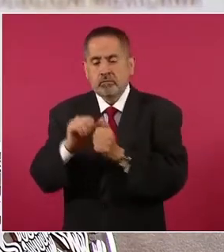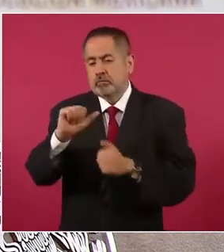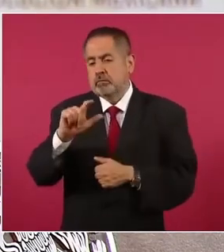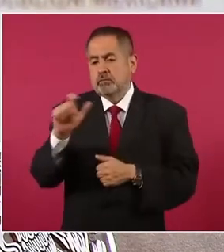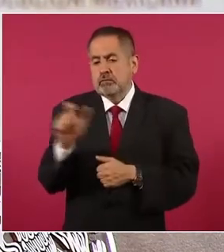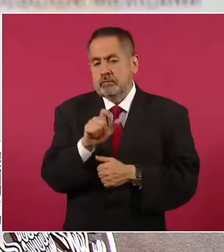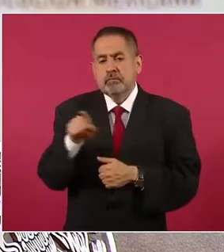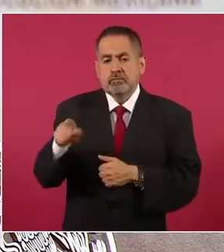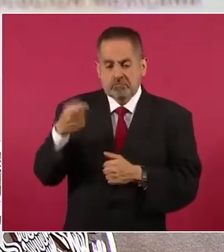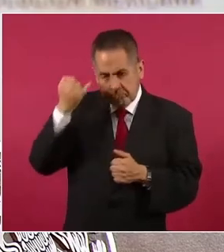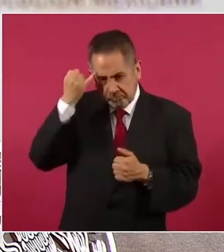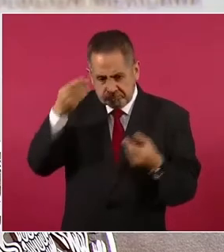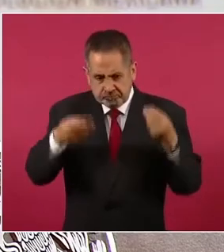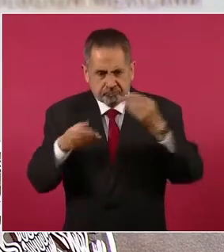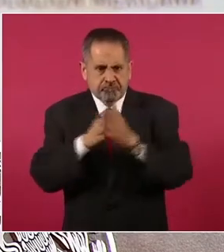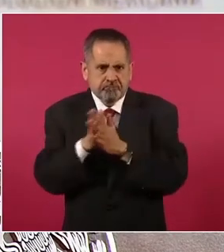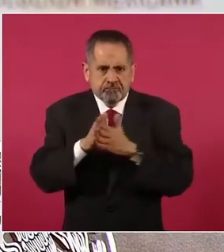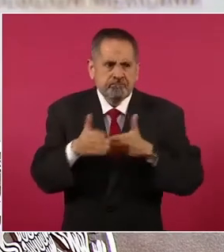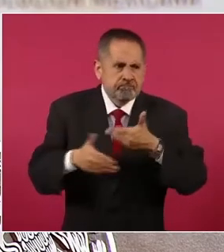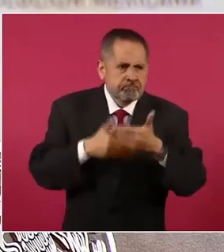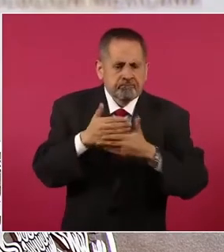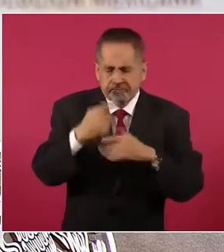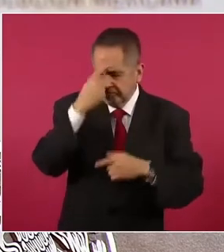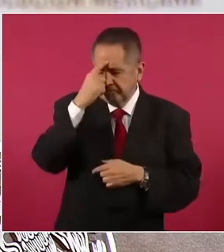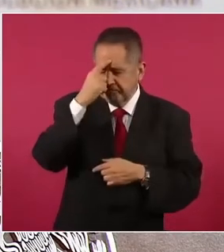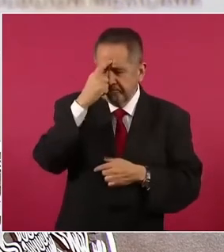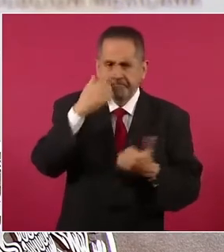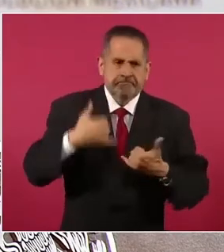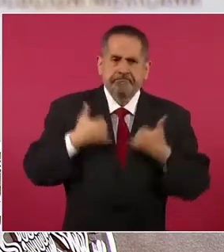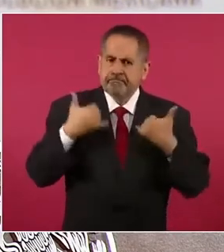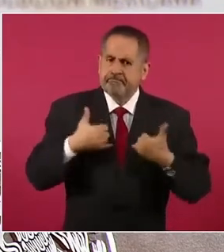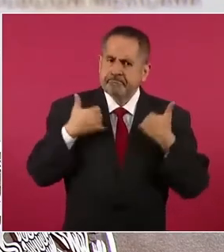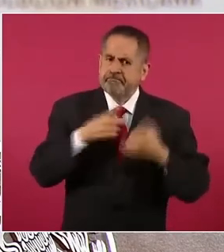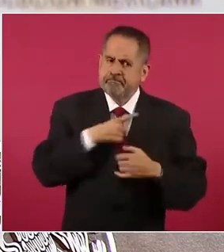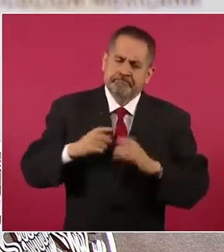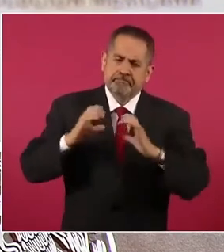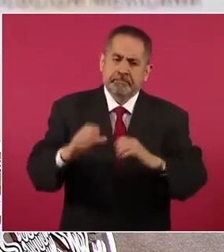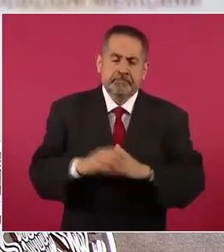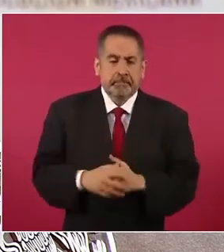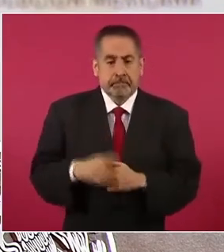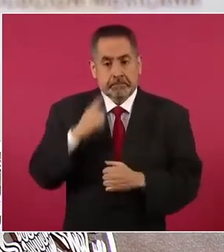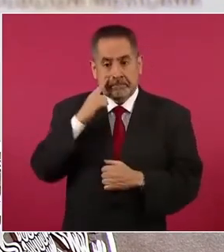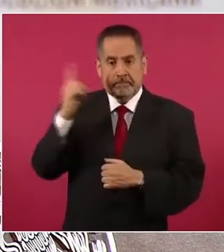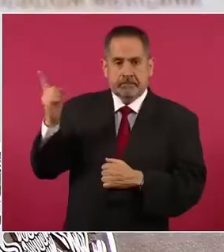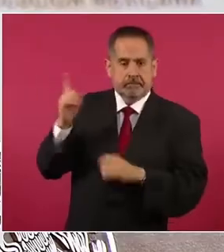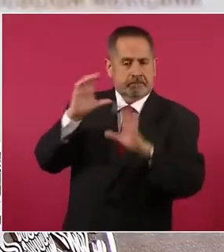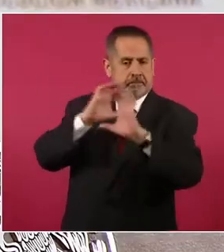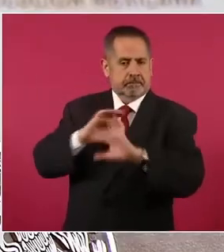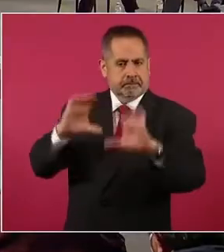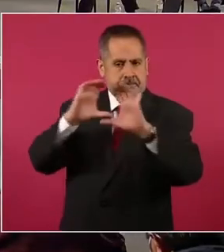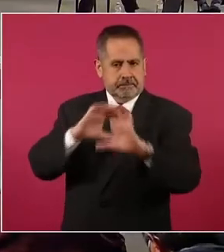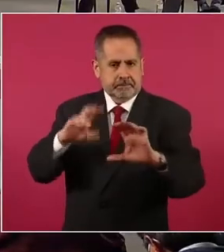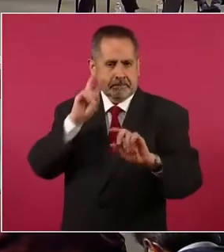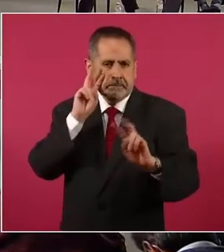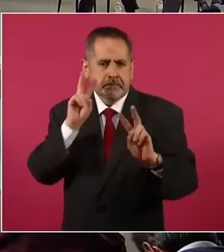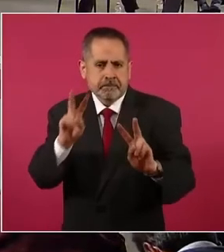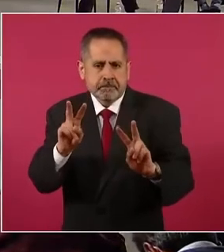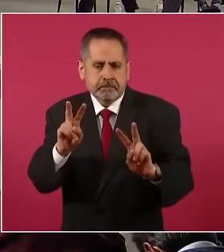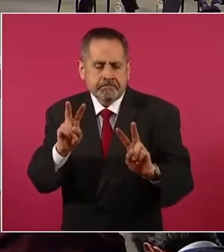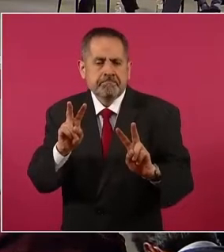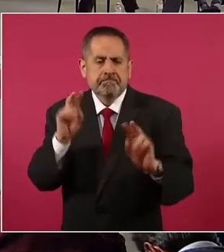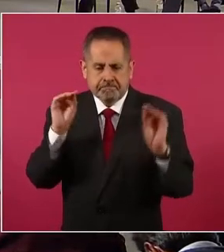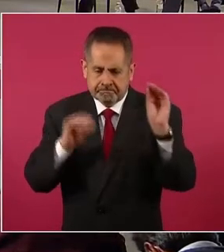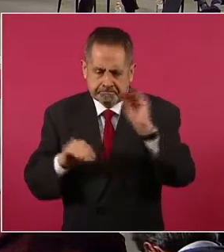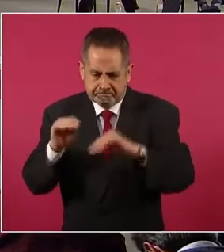Naime, que aportan su entusiasmo y conciencia juvenil. Esta canción que presentaremos a continuación presenta el